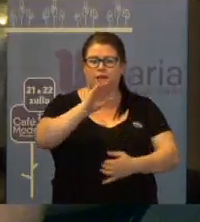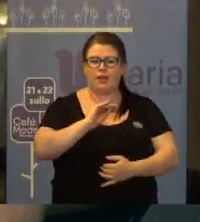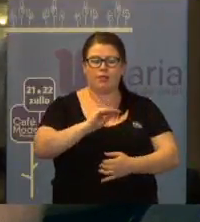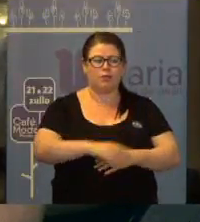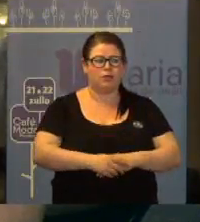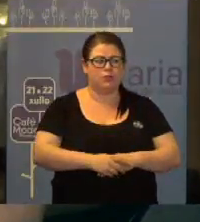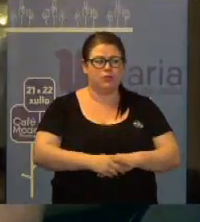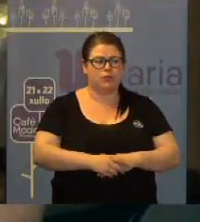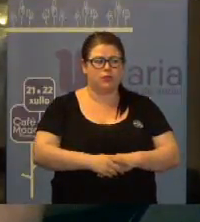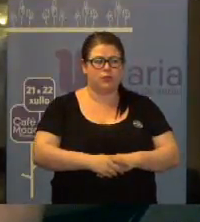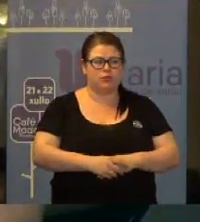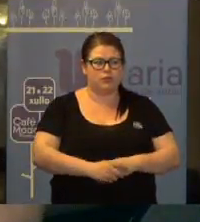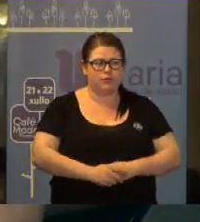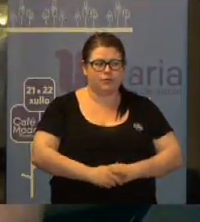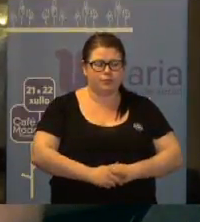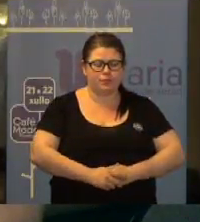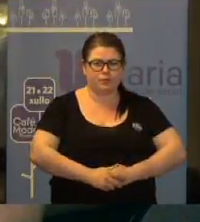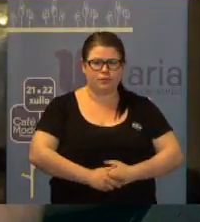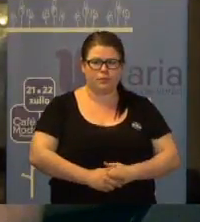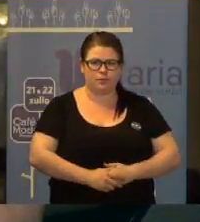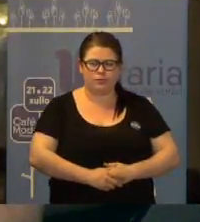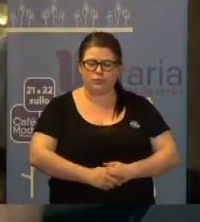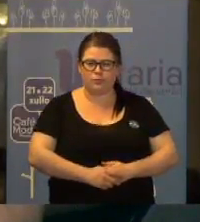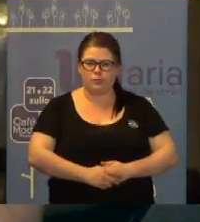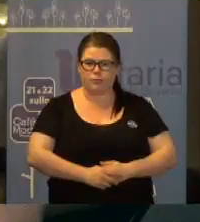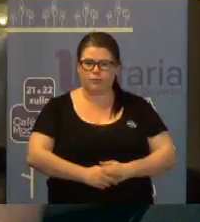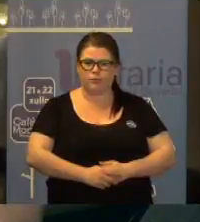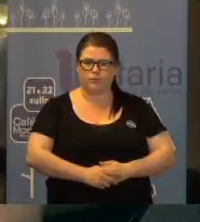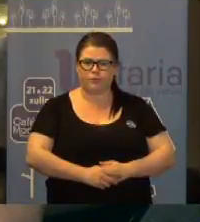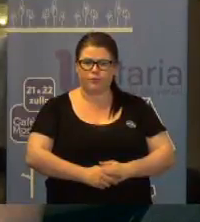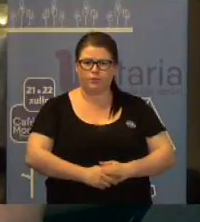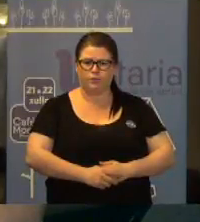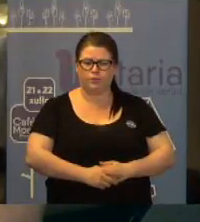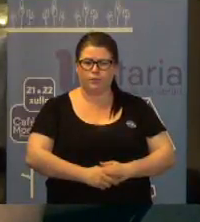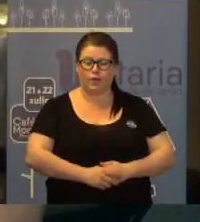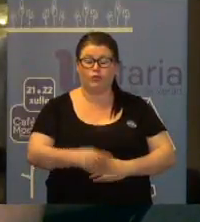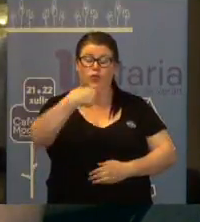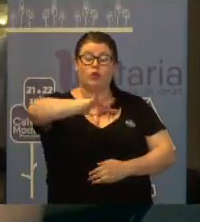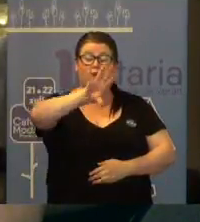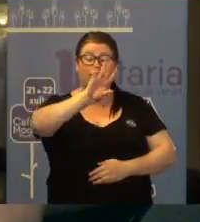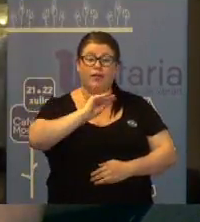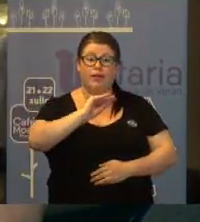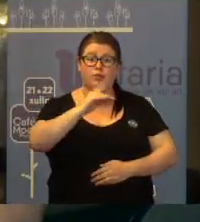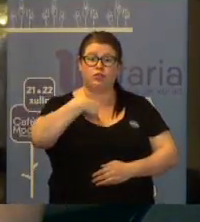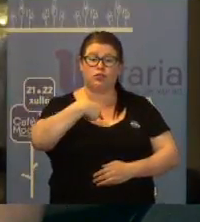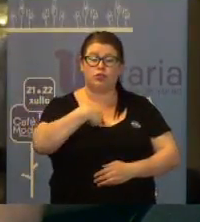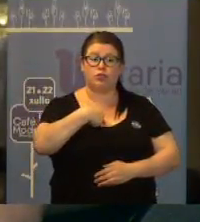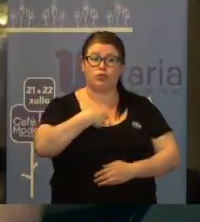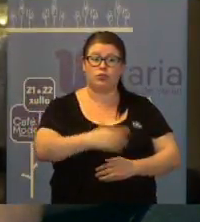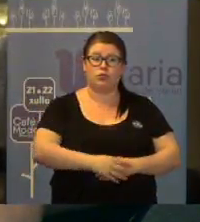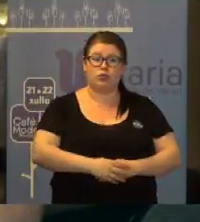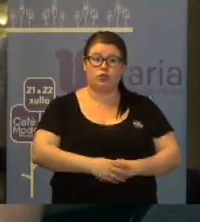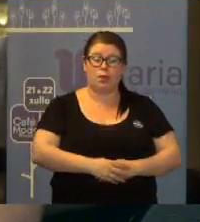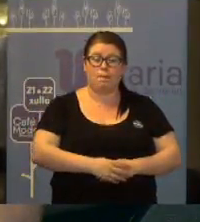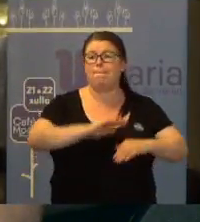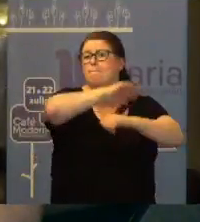esa palabra xa me cansa, realmente a mí me cansa. Pero acabaremos de entender que papel pode xogar en